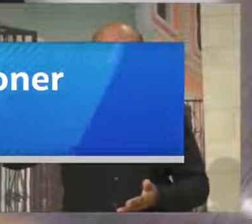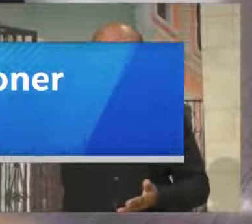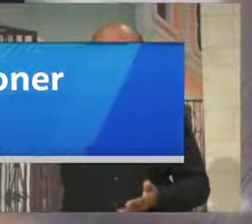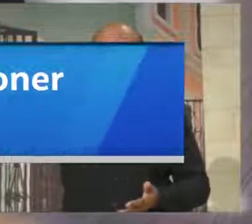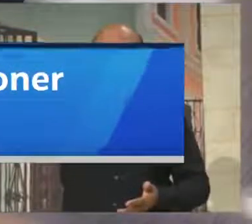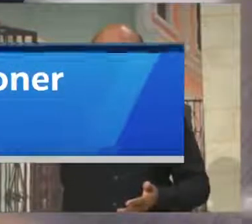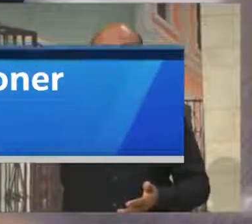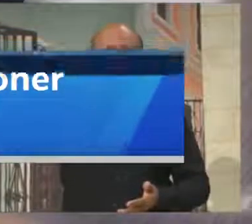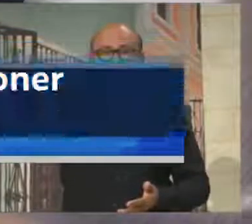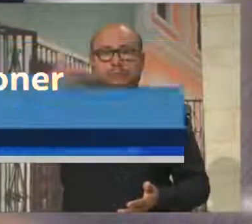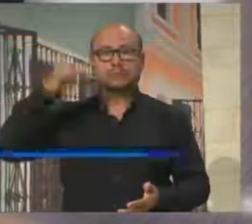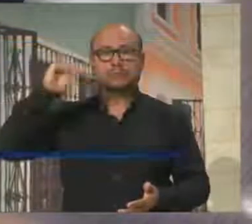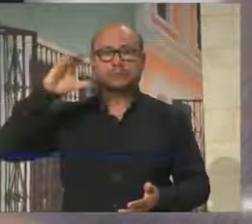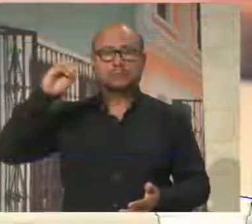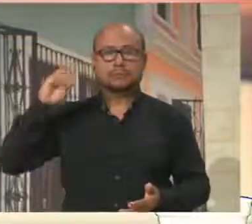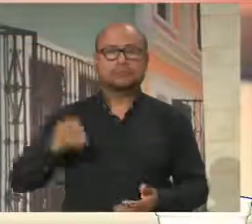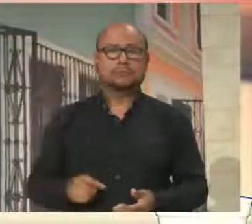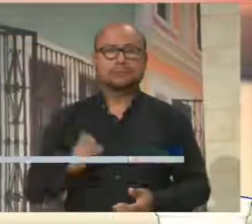abrir sus puertas.